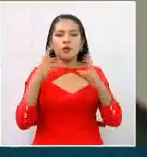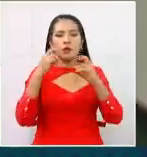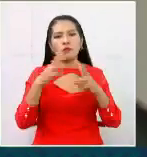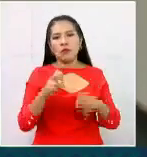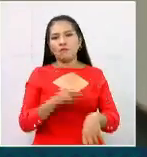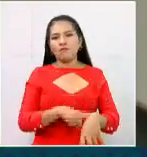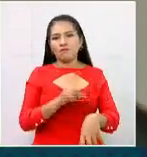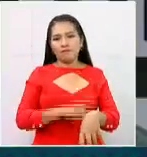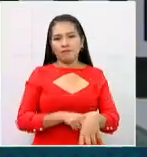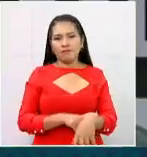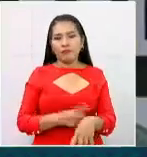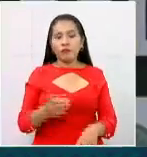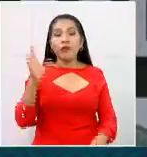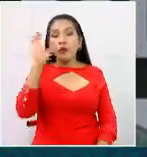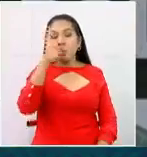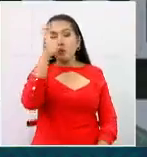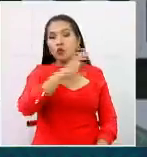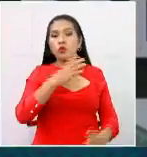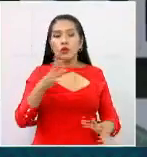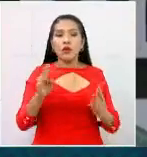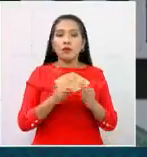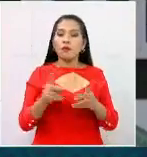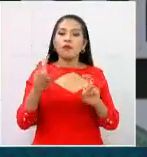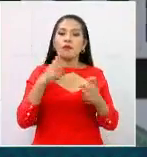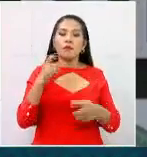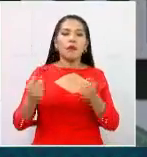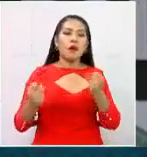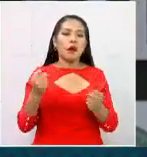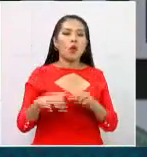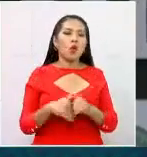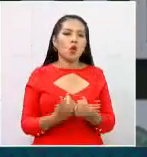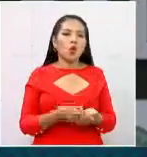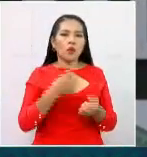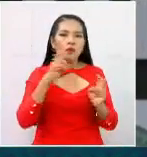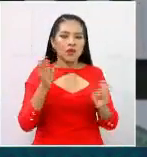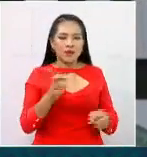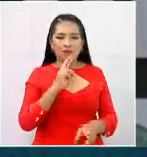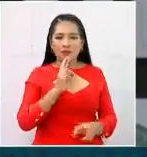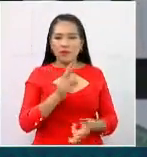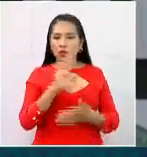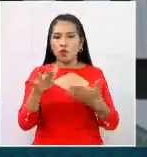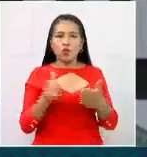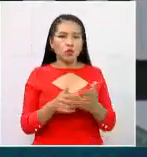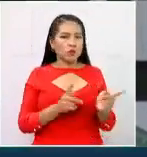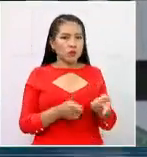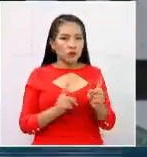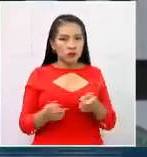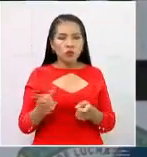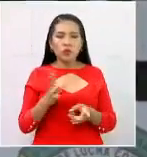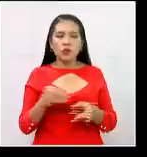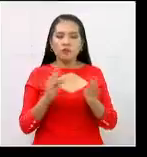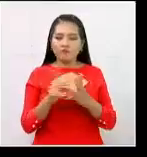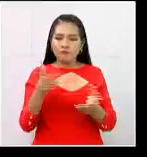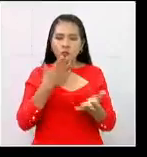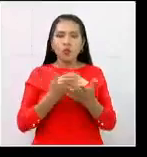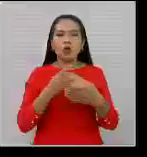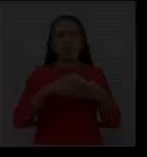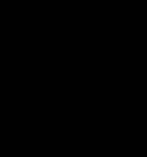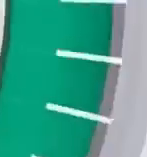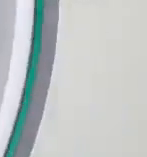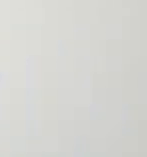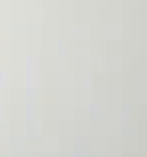investigación. Se está buscando el vehículo que se tiene alguna referencia del mismo para poder obtener buenos resultados.